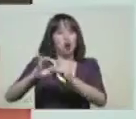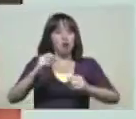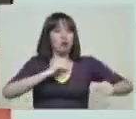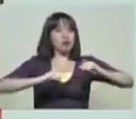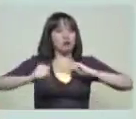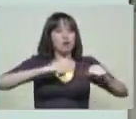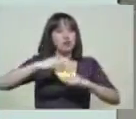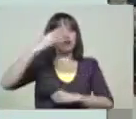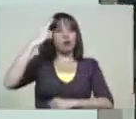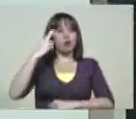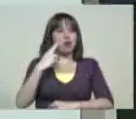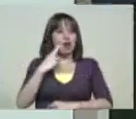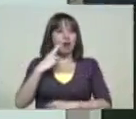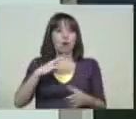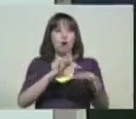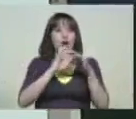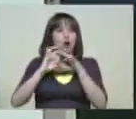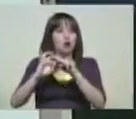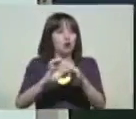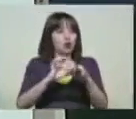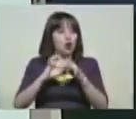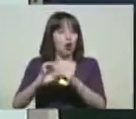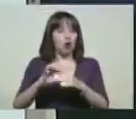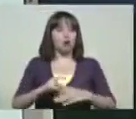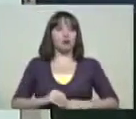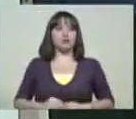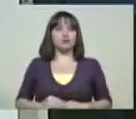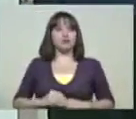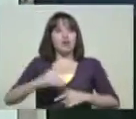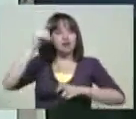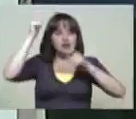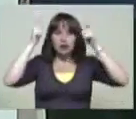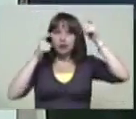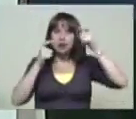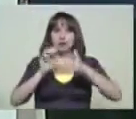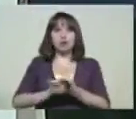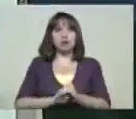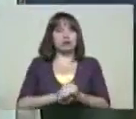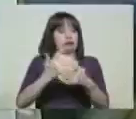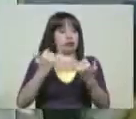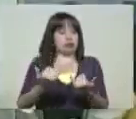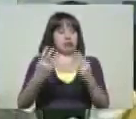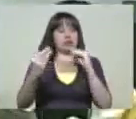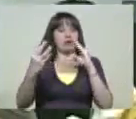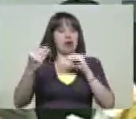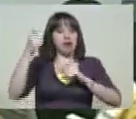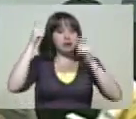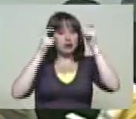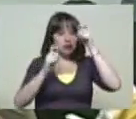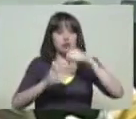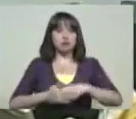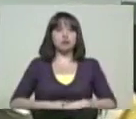trabajen por la unión del chavismo ya se hablaba de chavismo